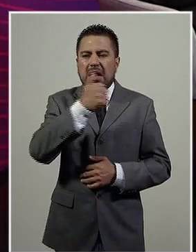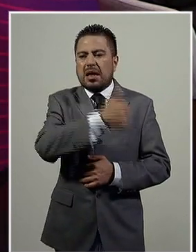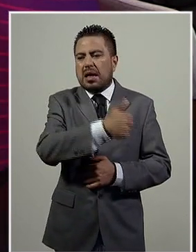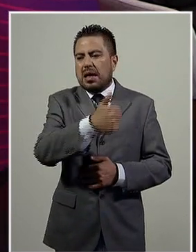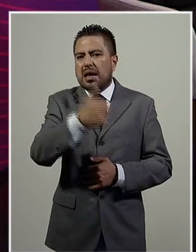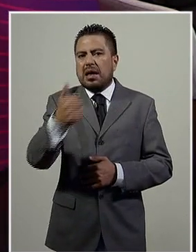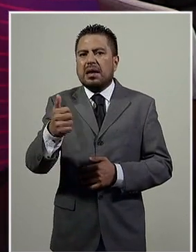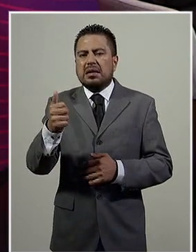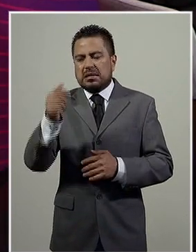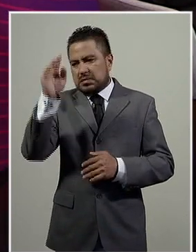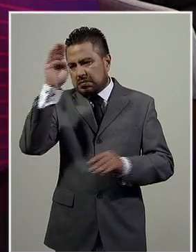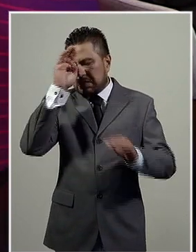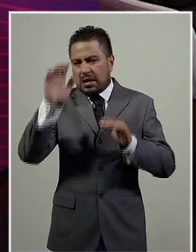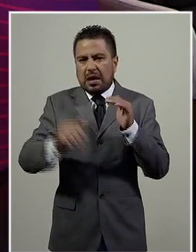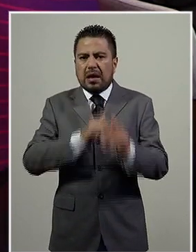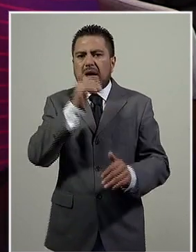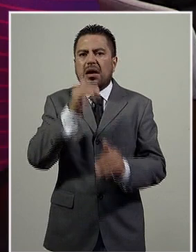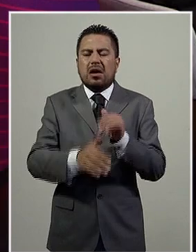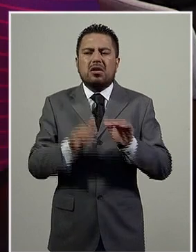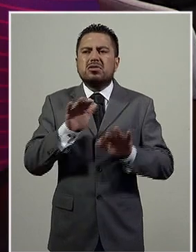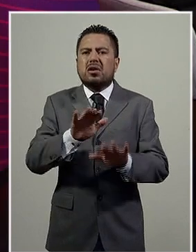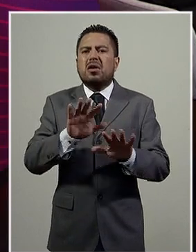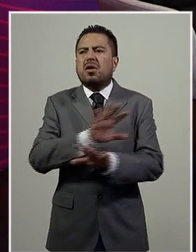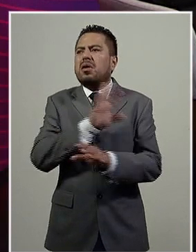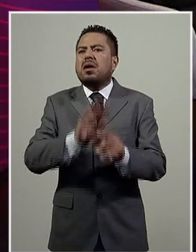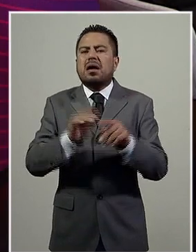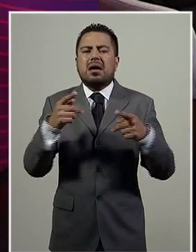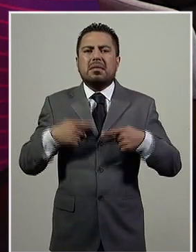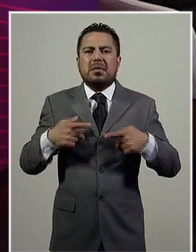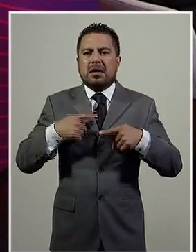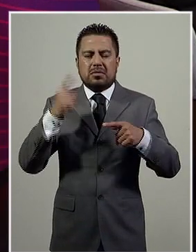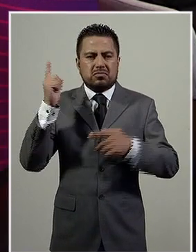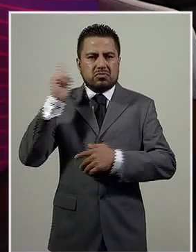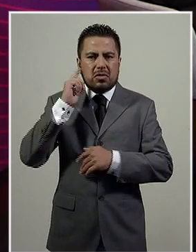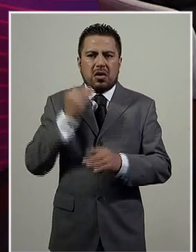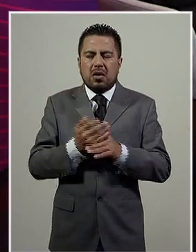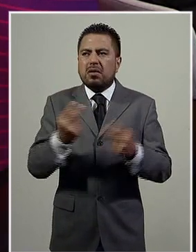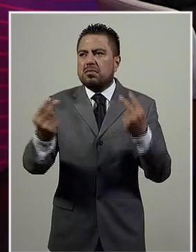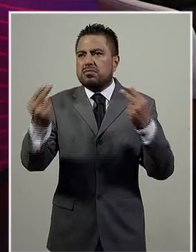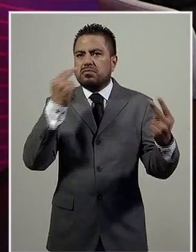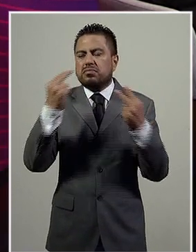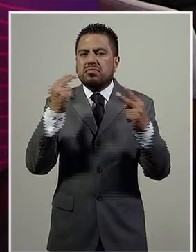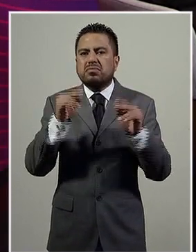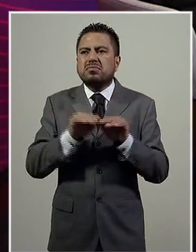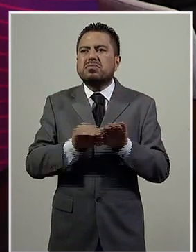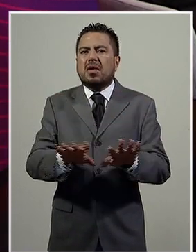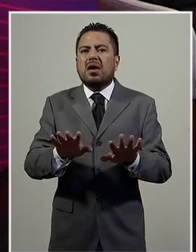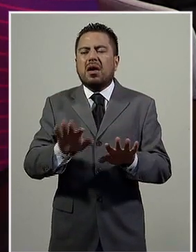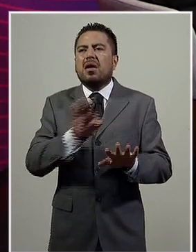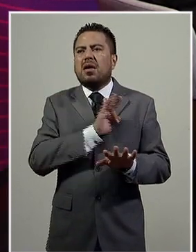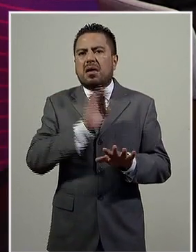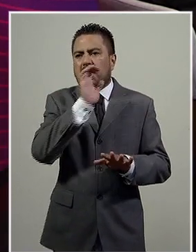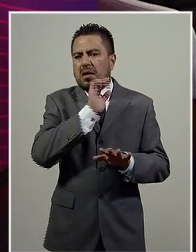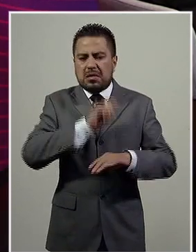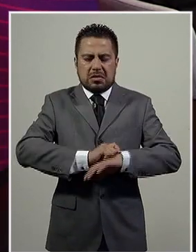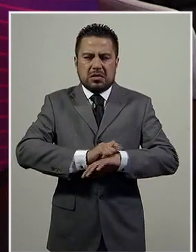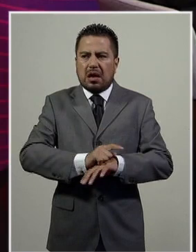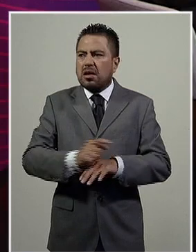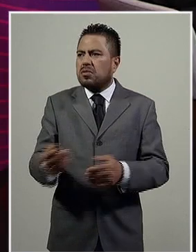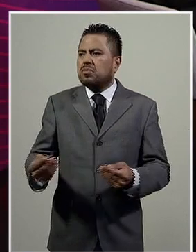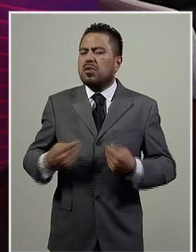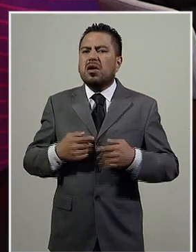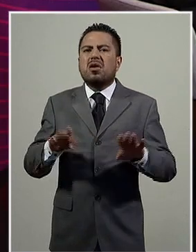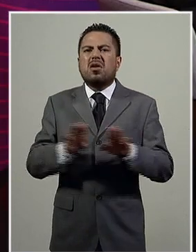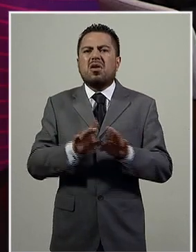quien una reflexión final, sobre todo hacia el público que nos está escuchando, viendo y que nos dio generosamente su tiempo. ¿Cómo